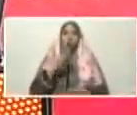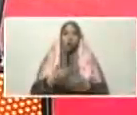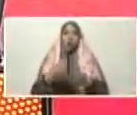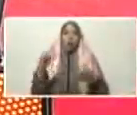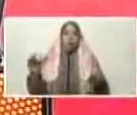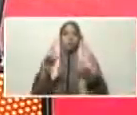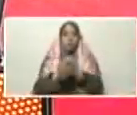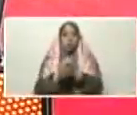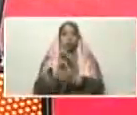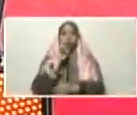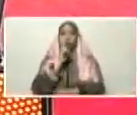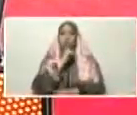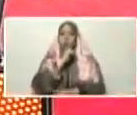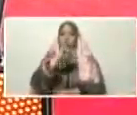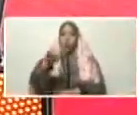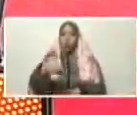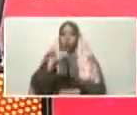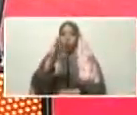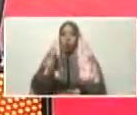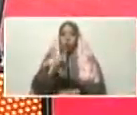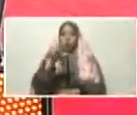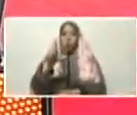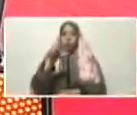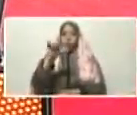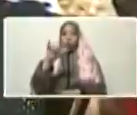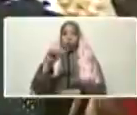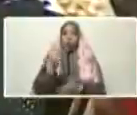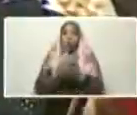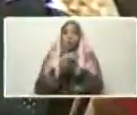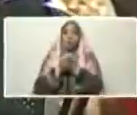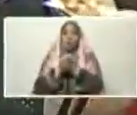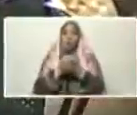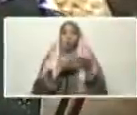escalona miembro del consejo político julio